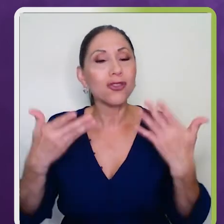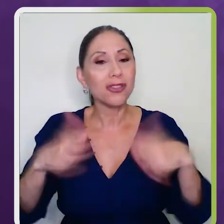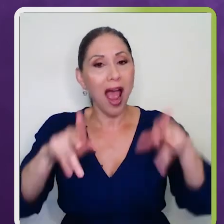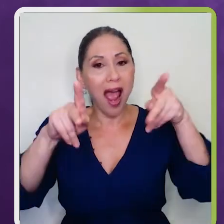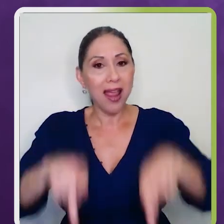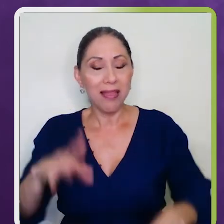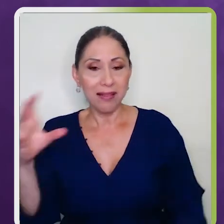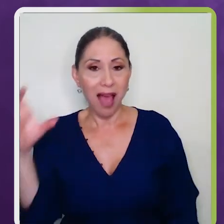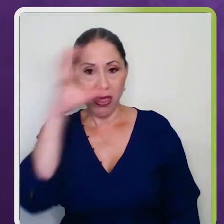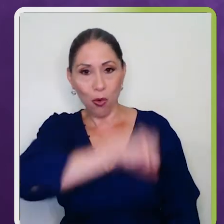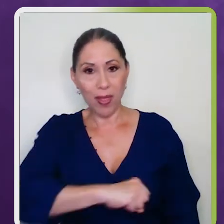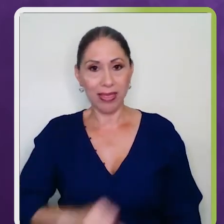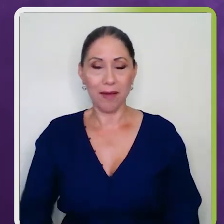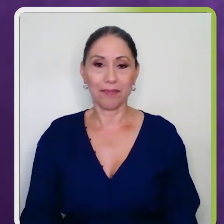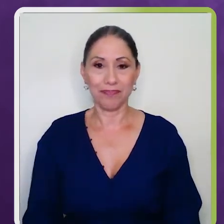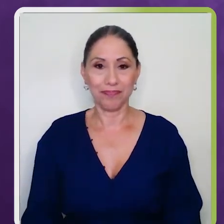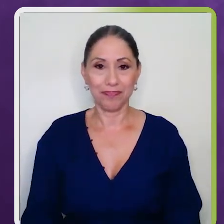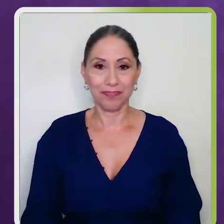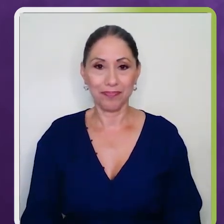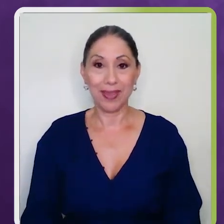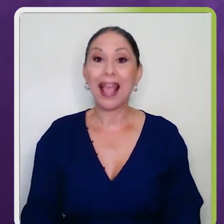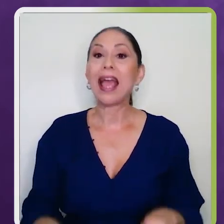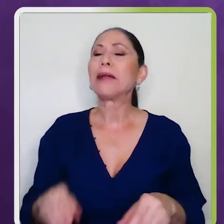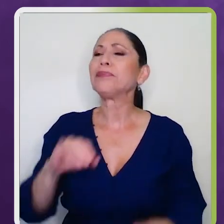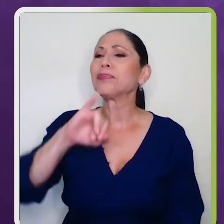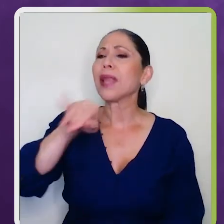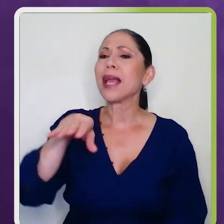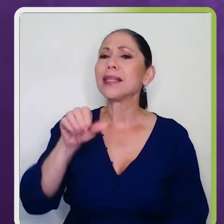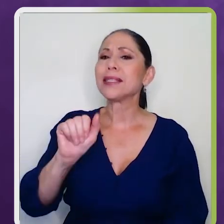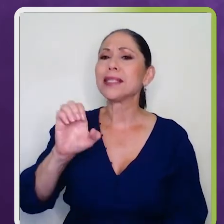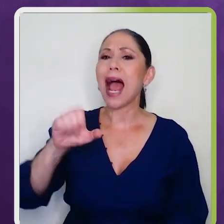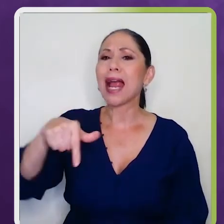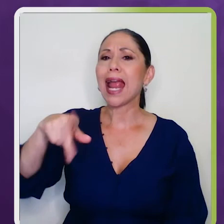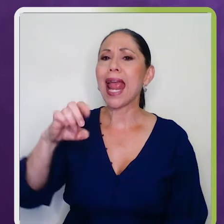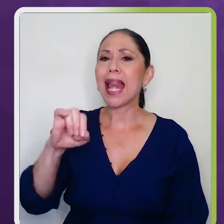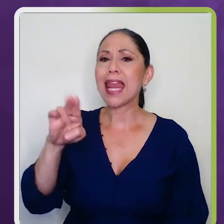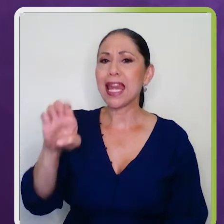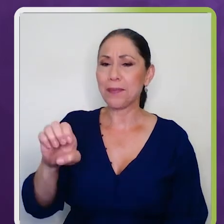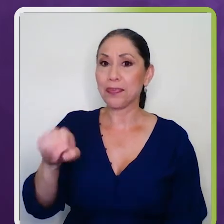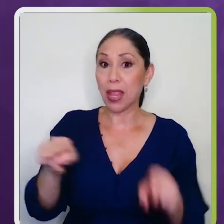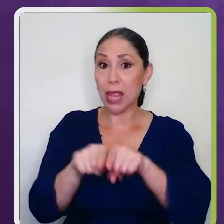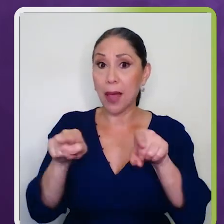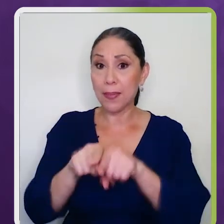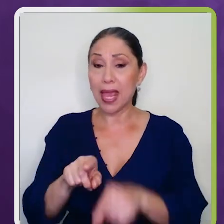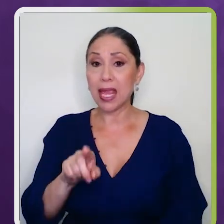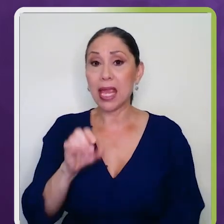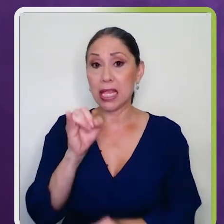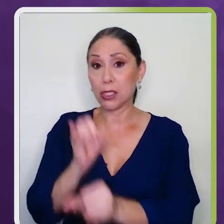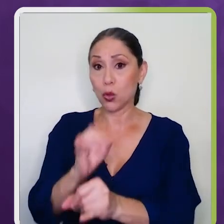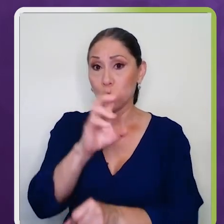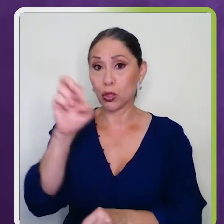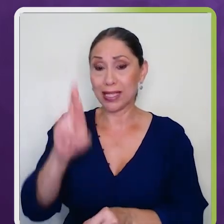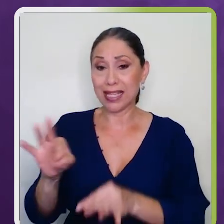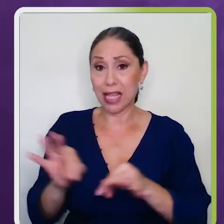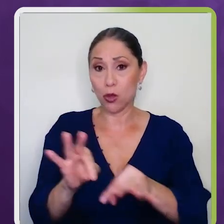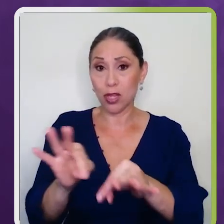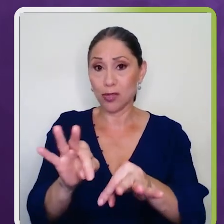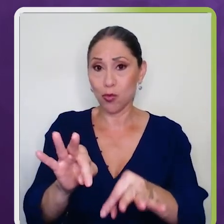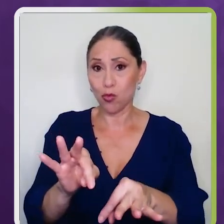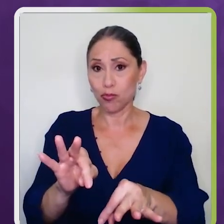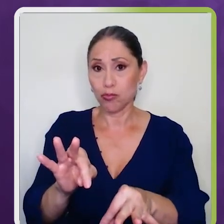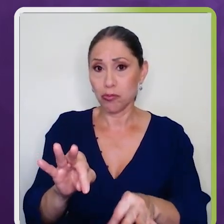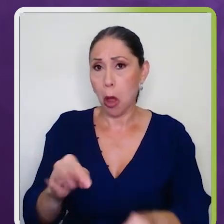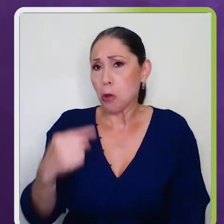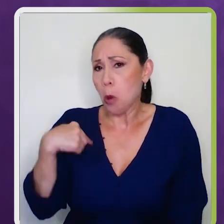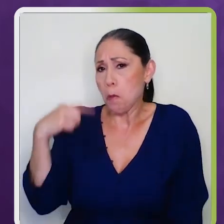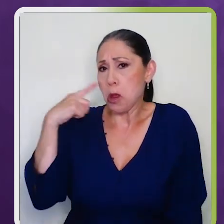gente realmente dándose cuenta. Y también, Jacqueline, desde el ICT, yo pienso que, es mi